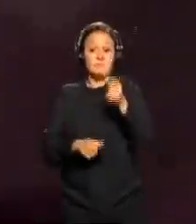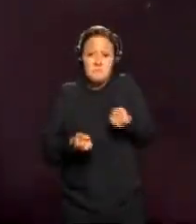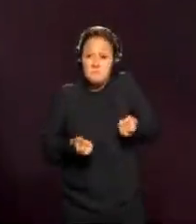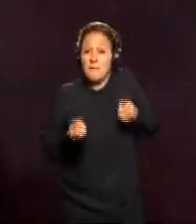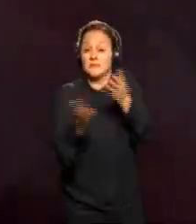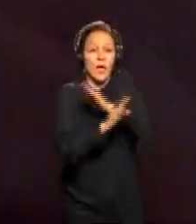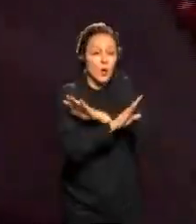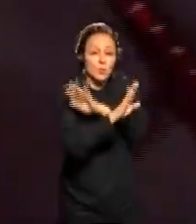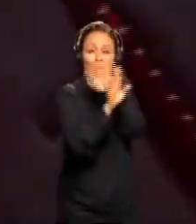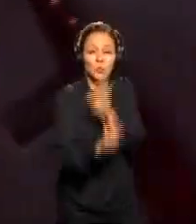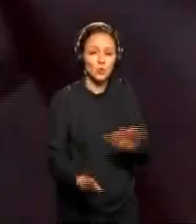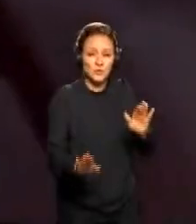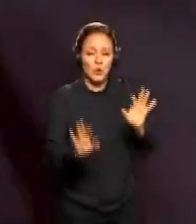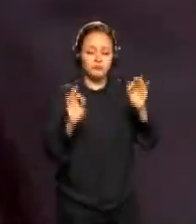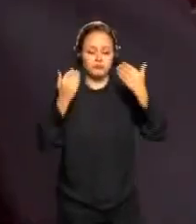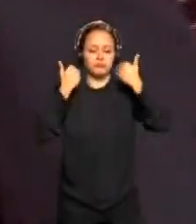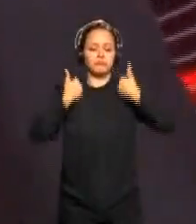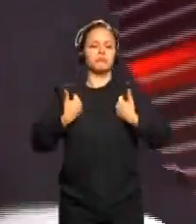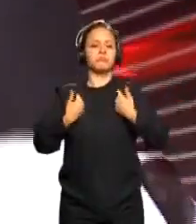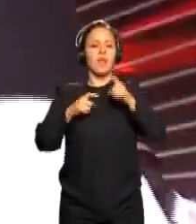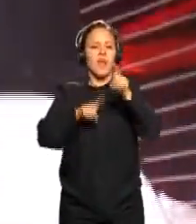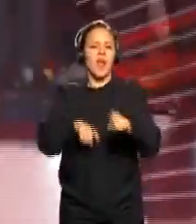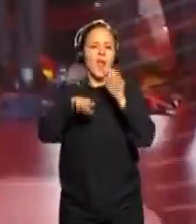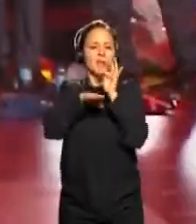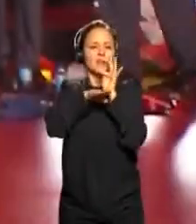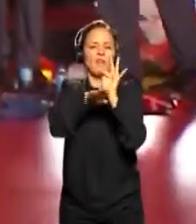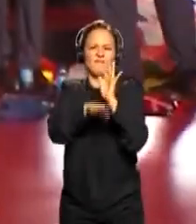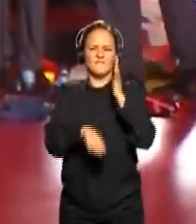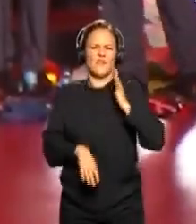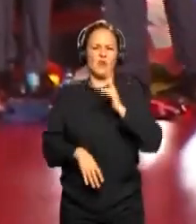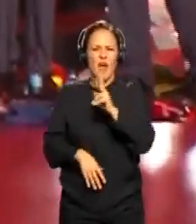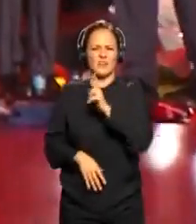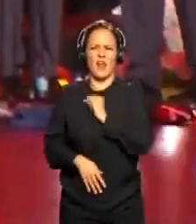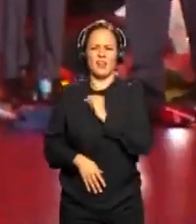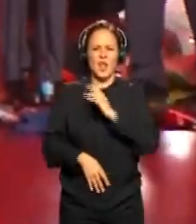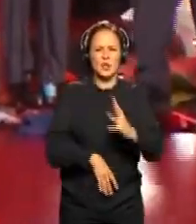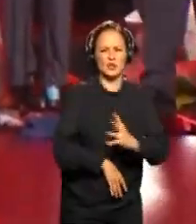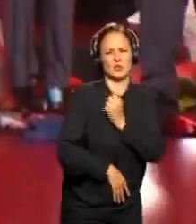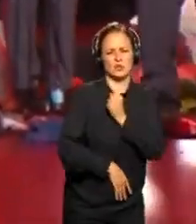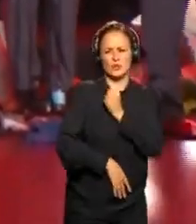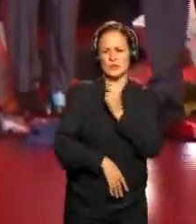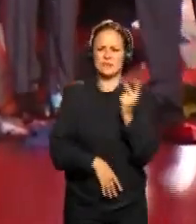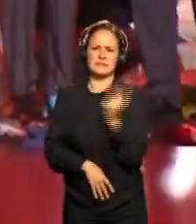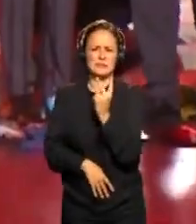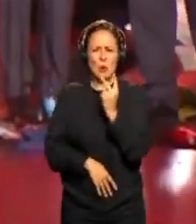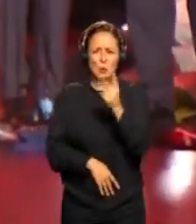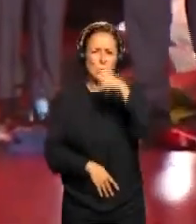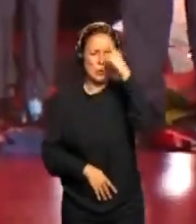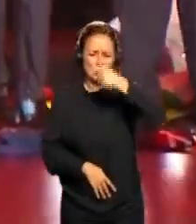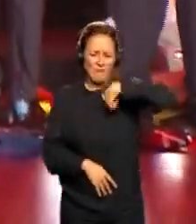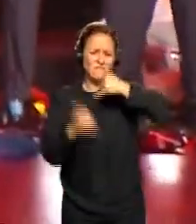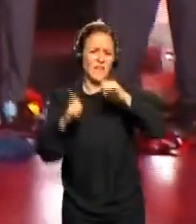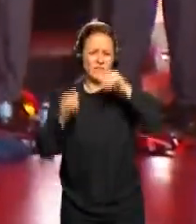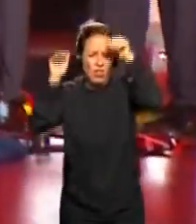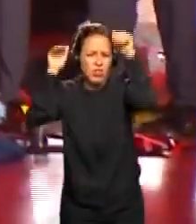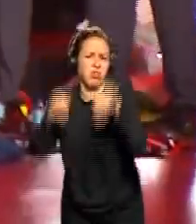Un último mensaje de este humilde enterrador. Alcalde, concejal, no sigan enterrando la cultura de nuestra fiesta. A ver si